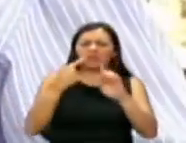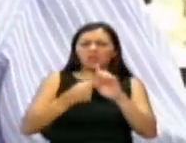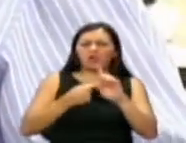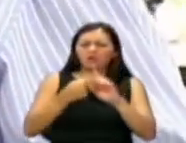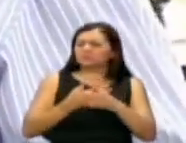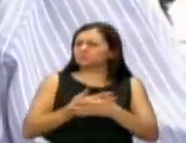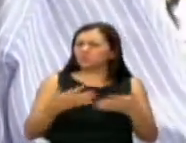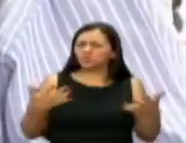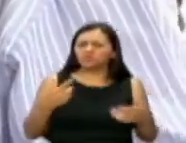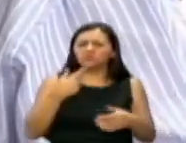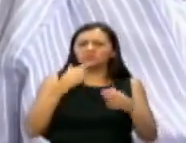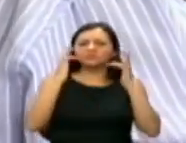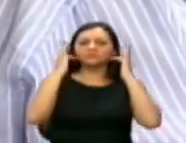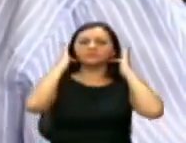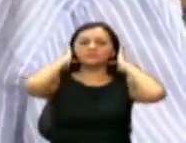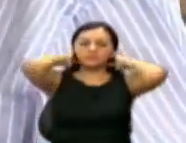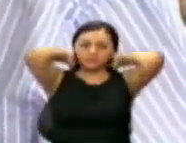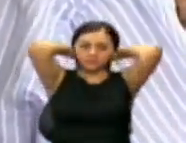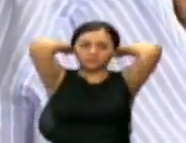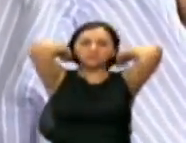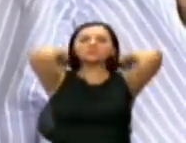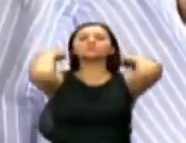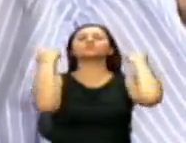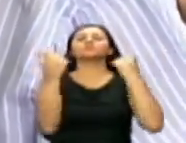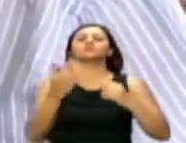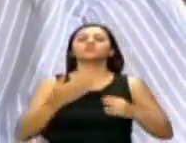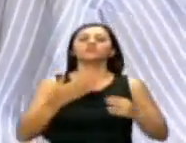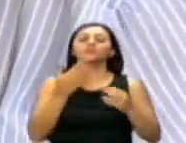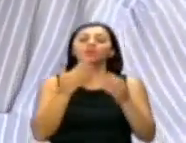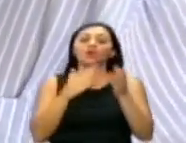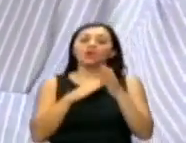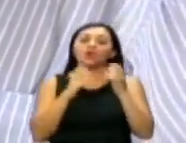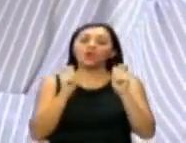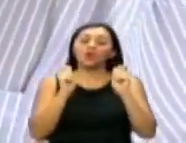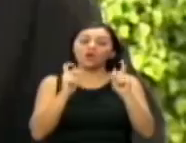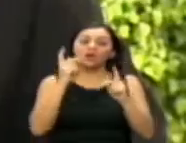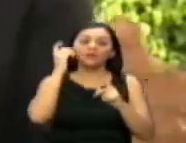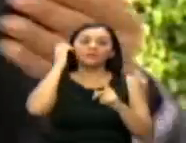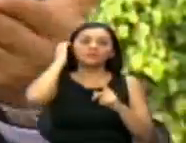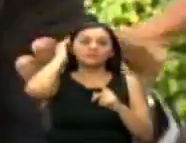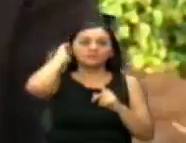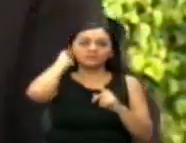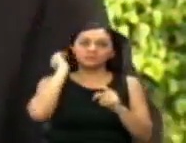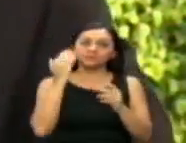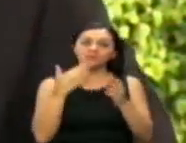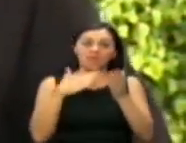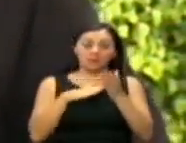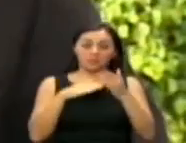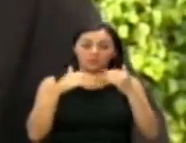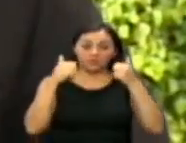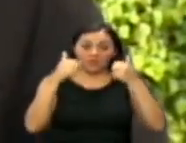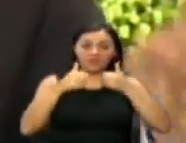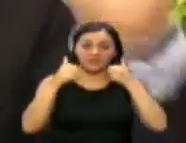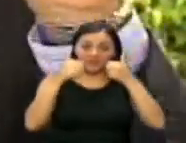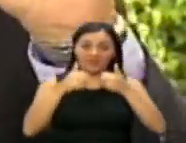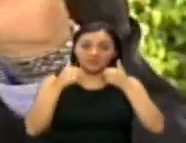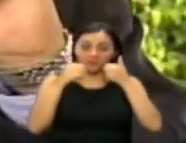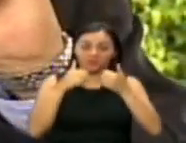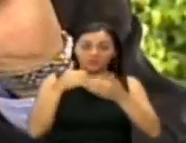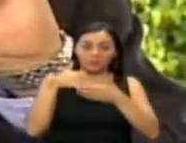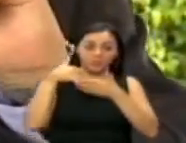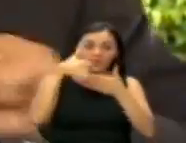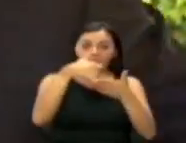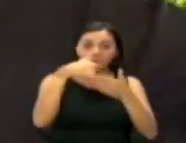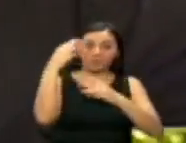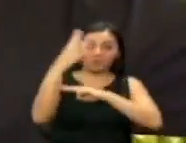puede. Es igual que, si usted trae un candidato al premio Nobel, no le puede pagar pues un salario básico. Vea que está en los estándares internacionales. Dicho sea de